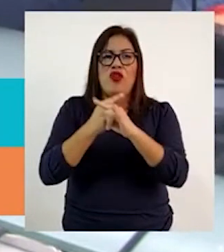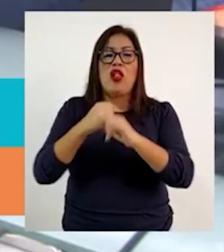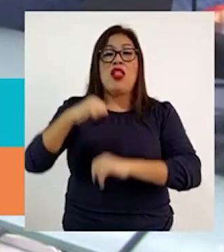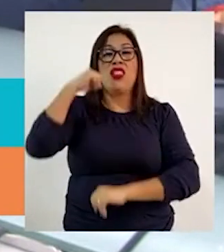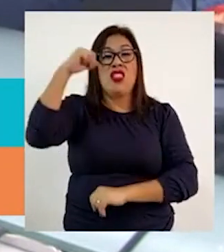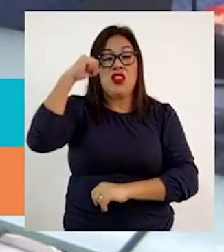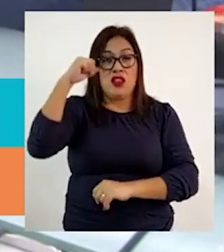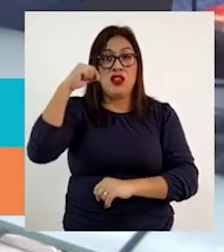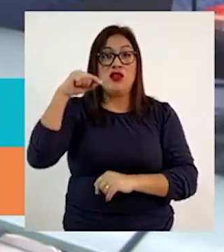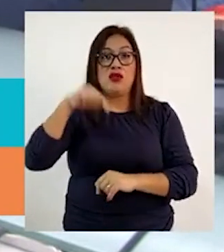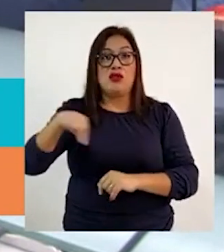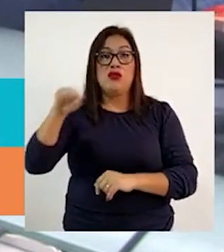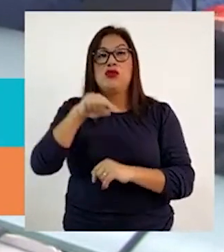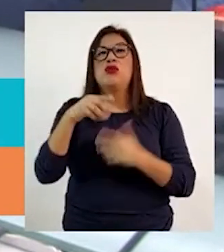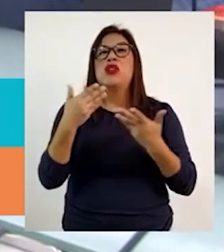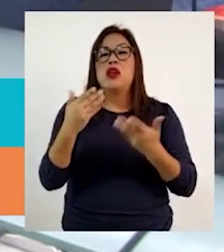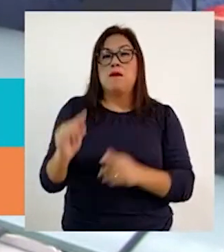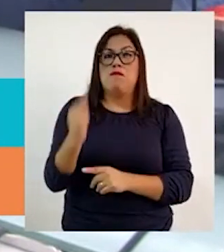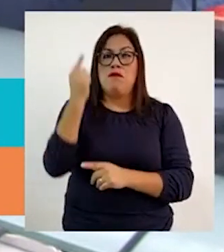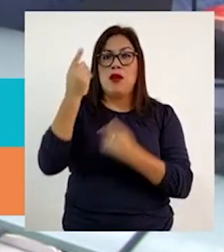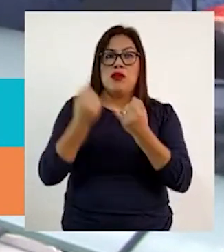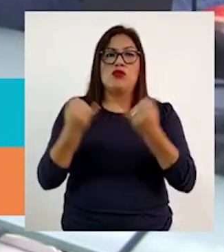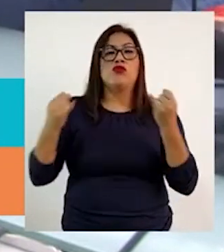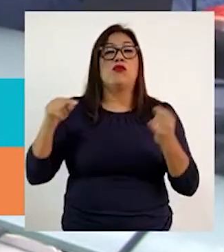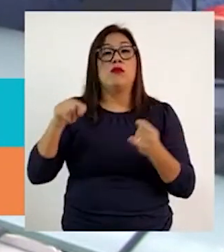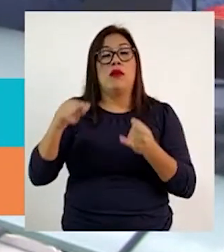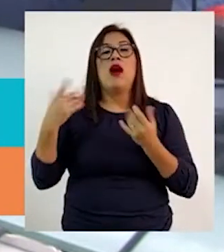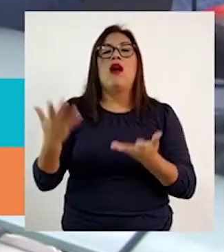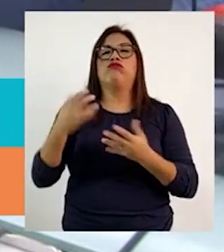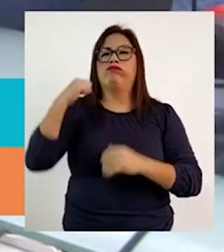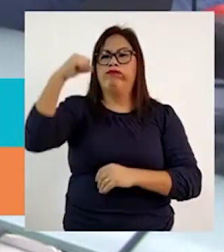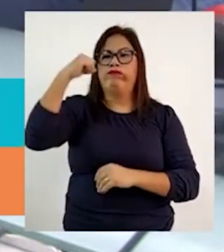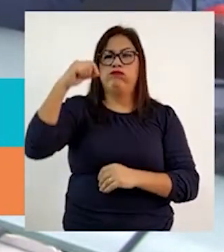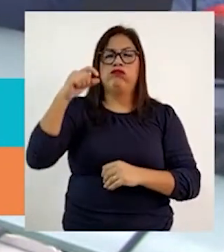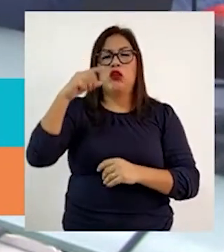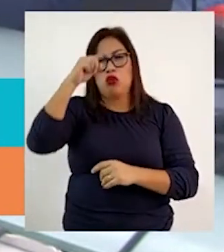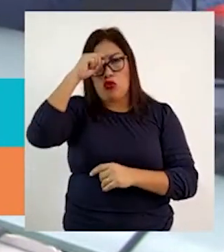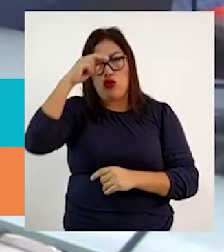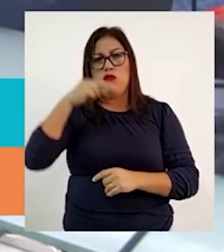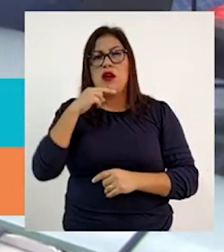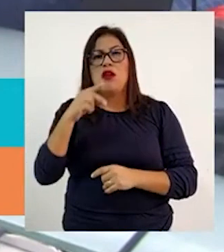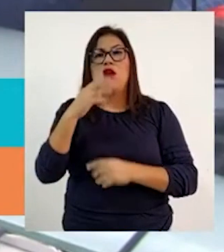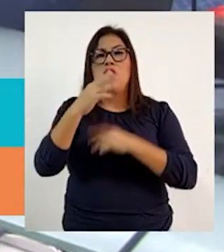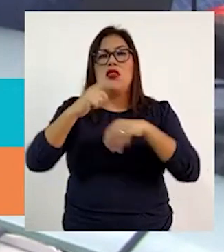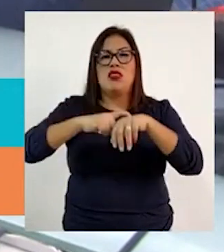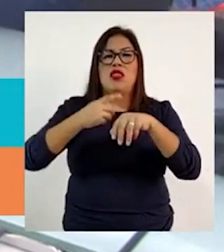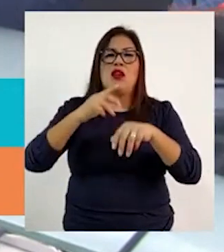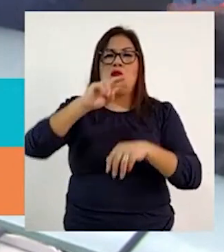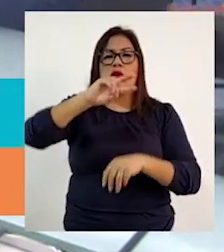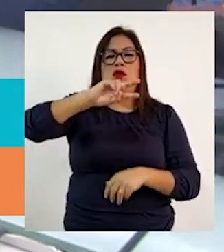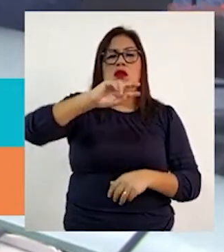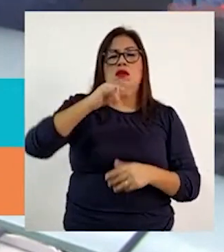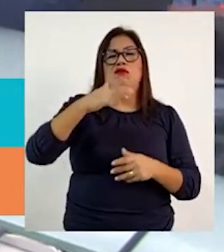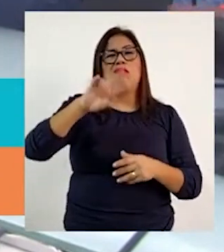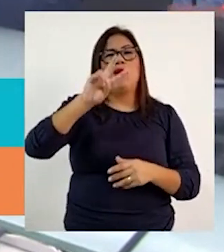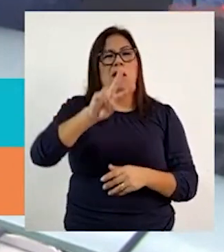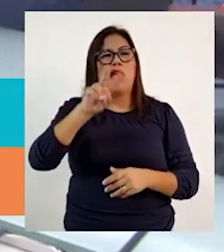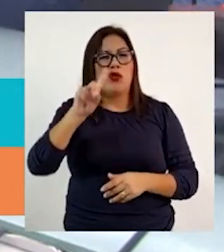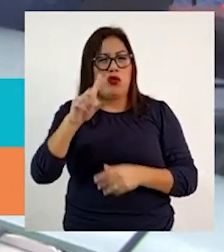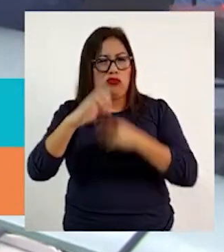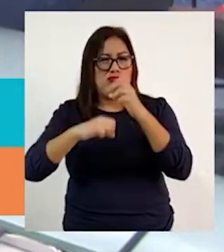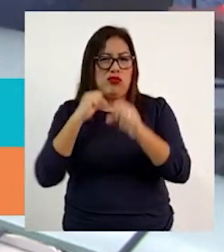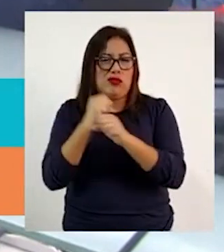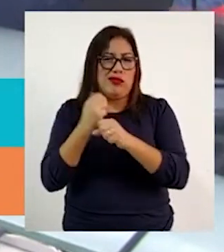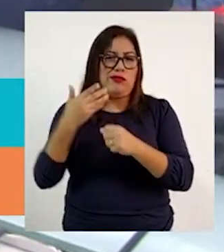que es el primer instrumento de derechos humanos del siglo XXI, y con todos los demás